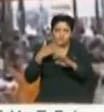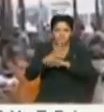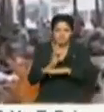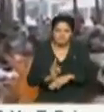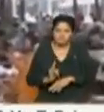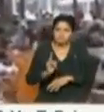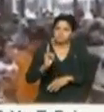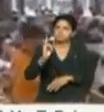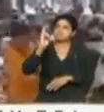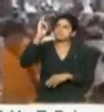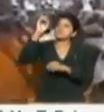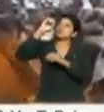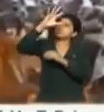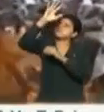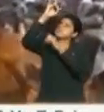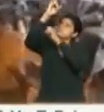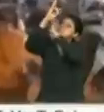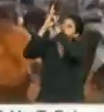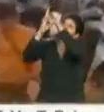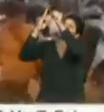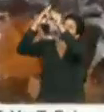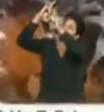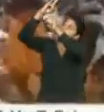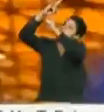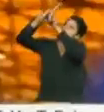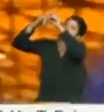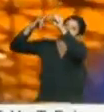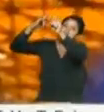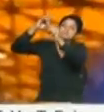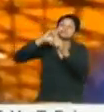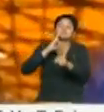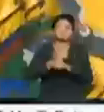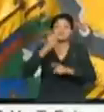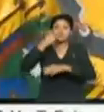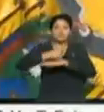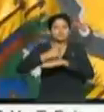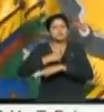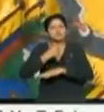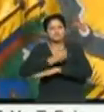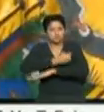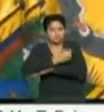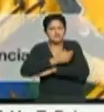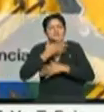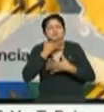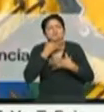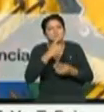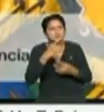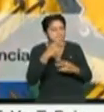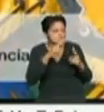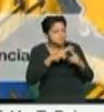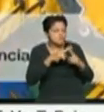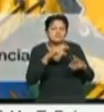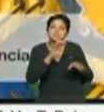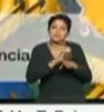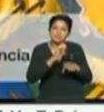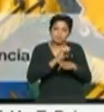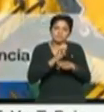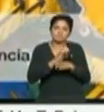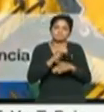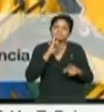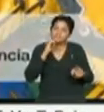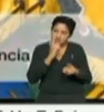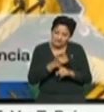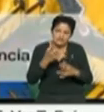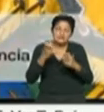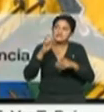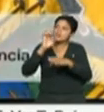que ese país tiene mucho interés en conocer los productos ecuatorianos. Tenemos la meta que toda la gente que vive en Rusia